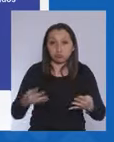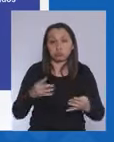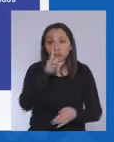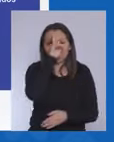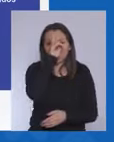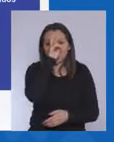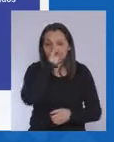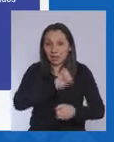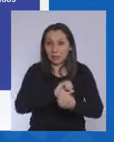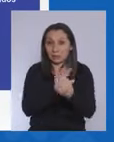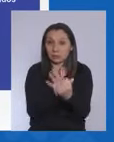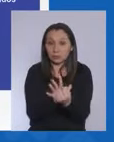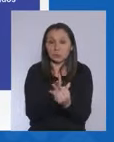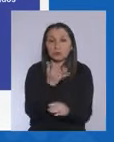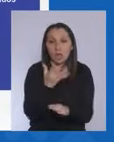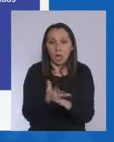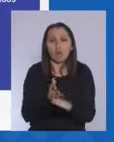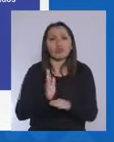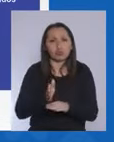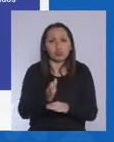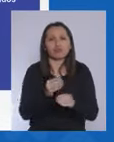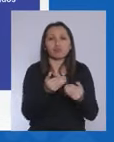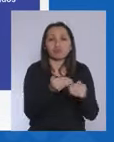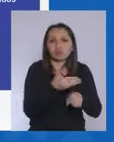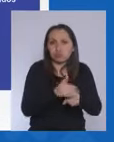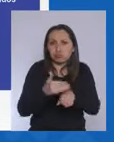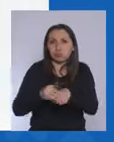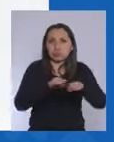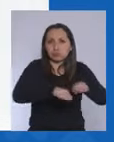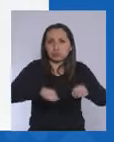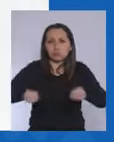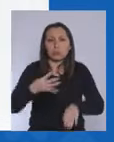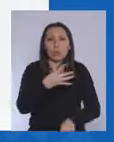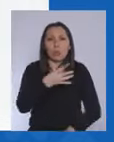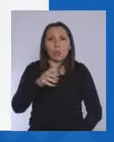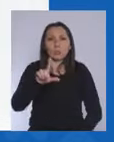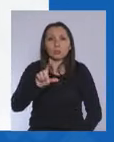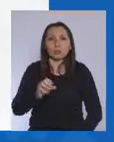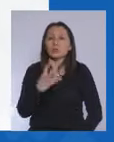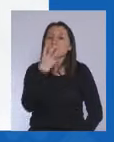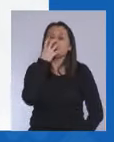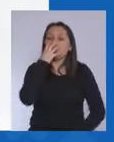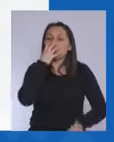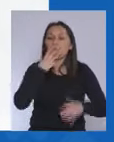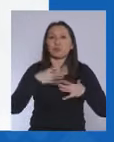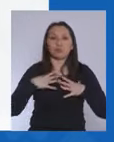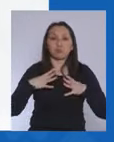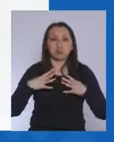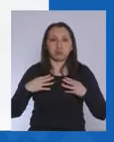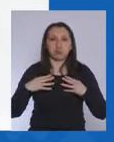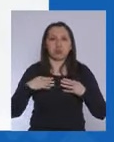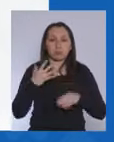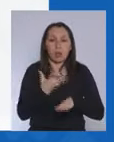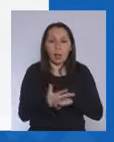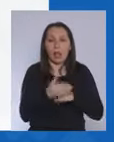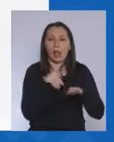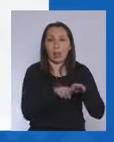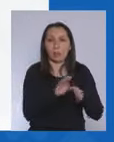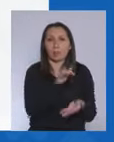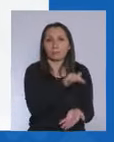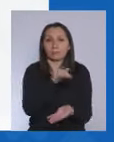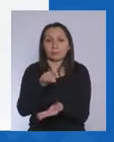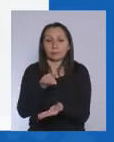kobe 19 tiene a una disposición de la ciudadanía 470 ventiladores disponibles en cuanto